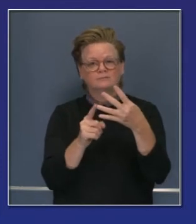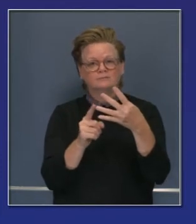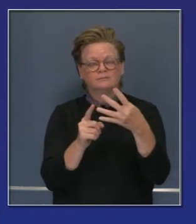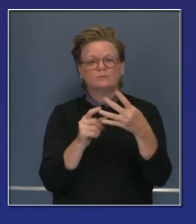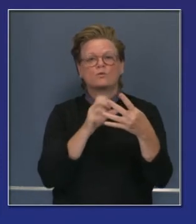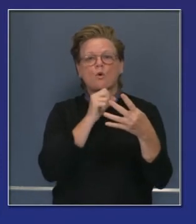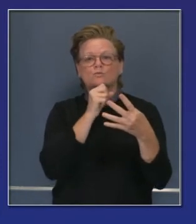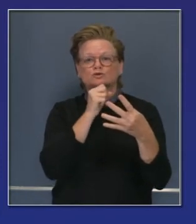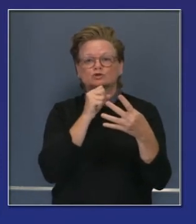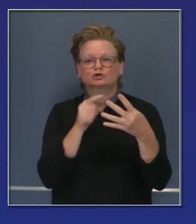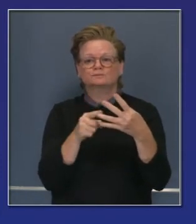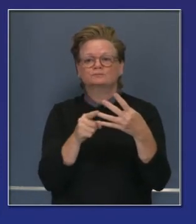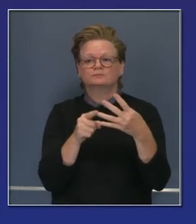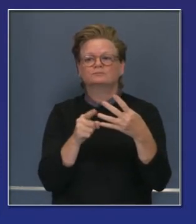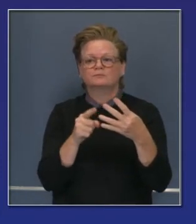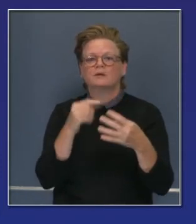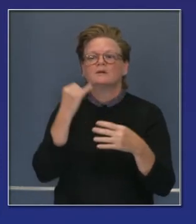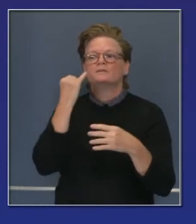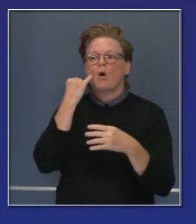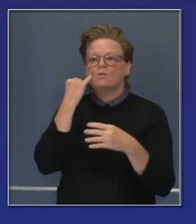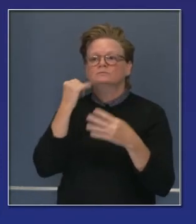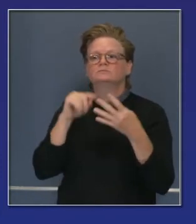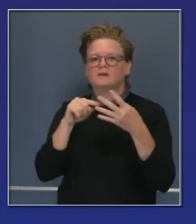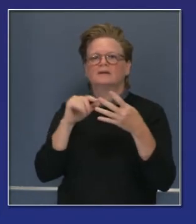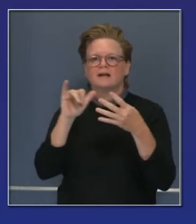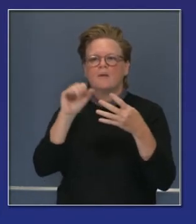a 50%, y el nivel 4,